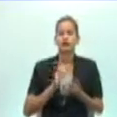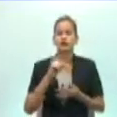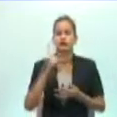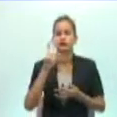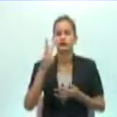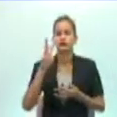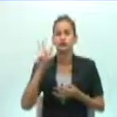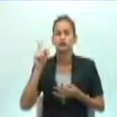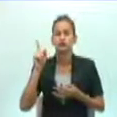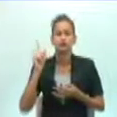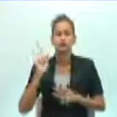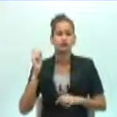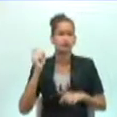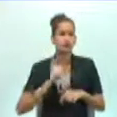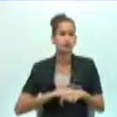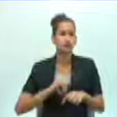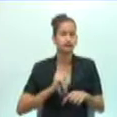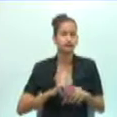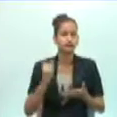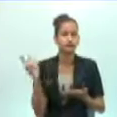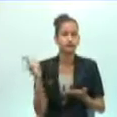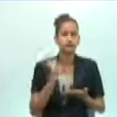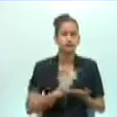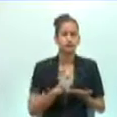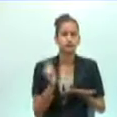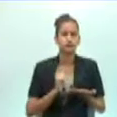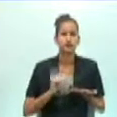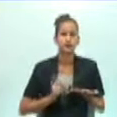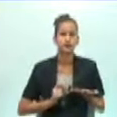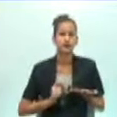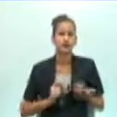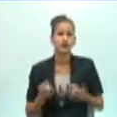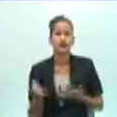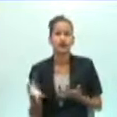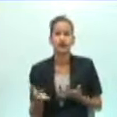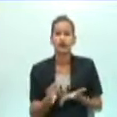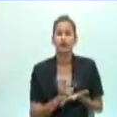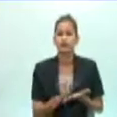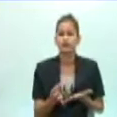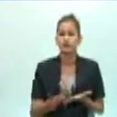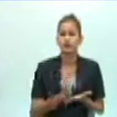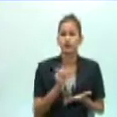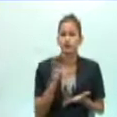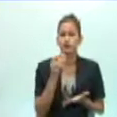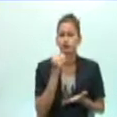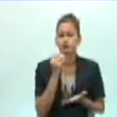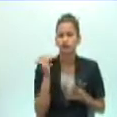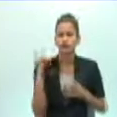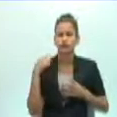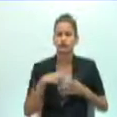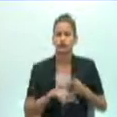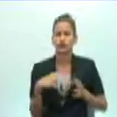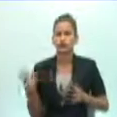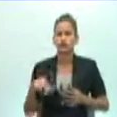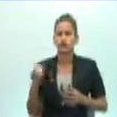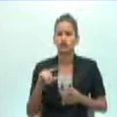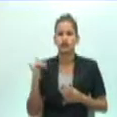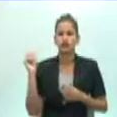las páginas a las que pueden remitirse para profundizar, ejercitar estos contenidos.